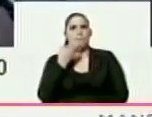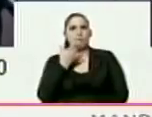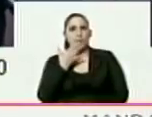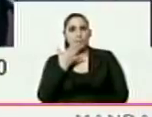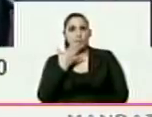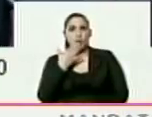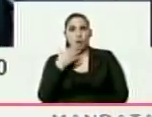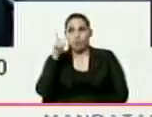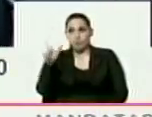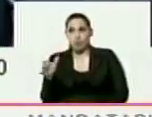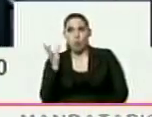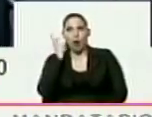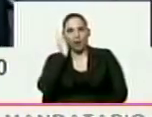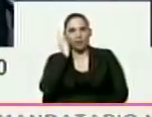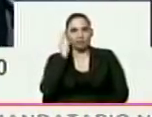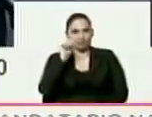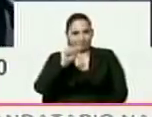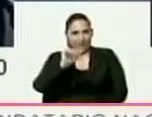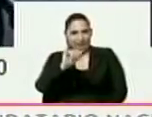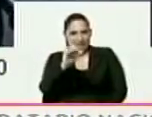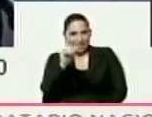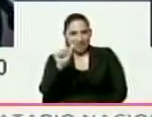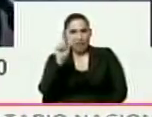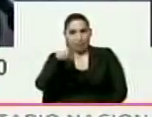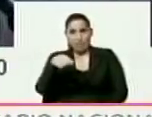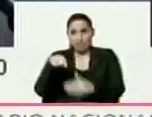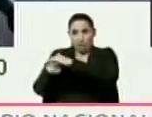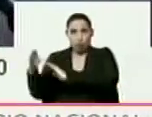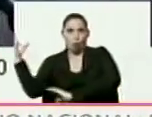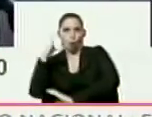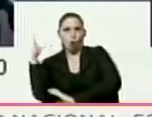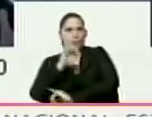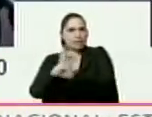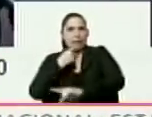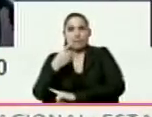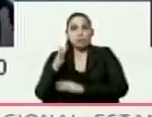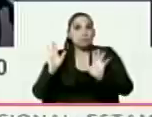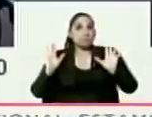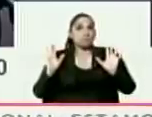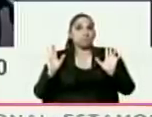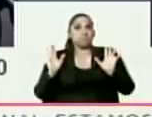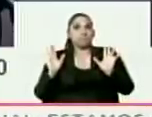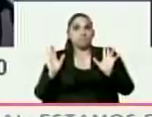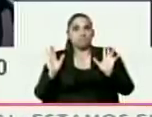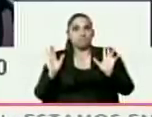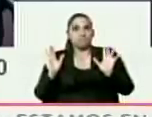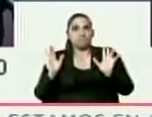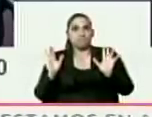senadora. Y en Colombia ya lo señalan.